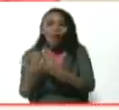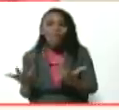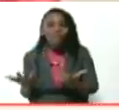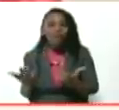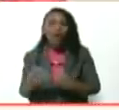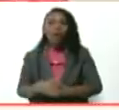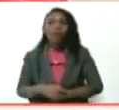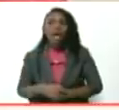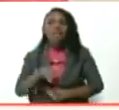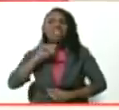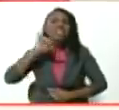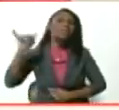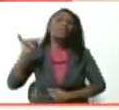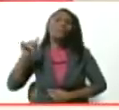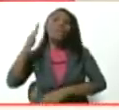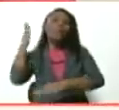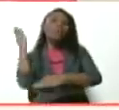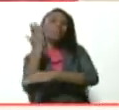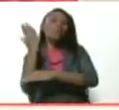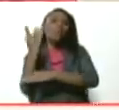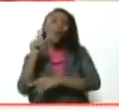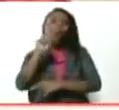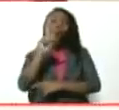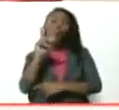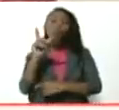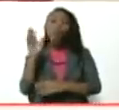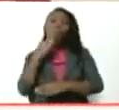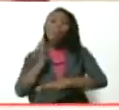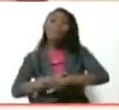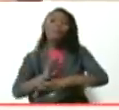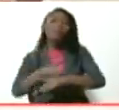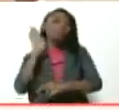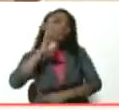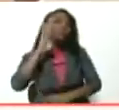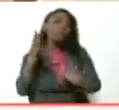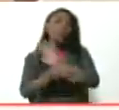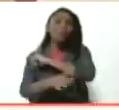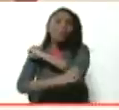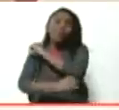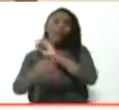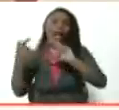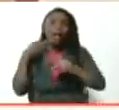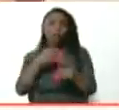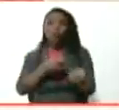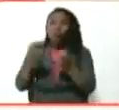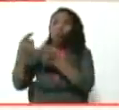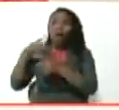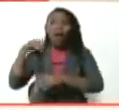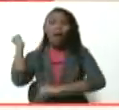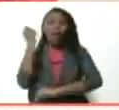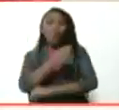la denuncia de las sanciones, son un crimen que ha sido llevada hasta la Corte